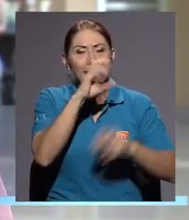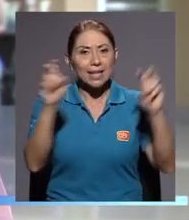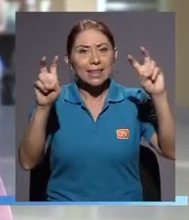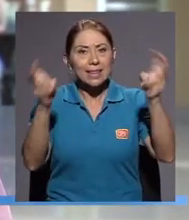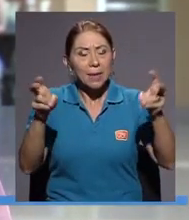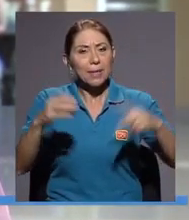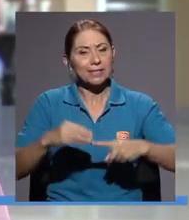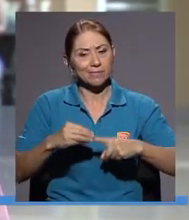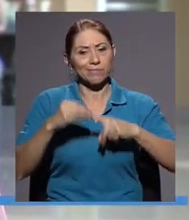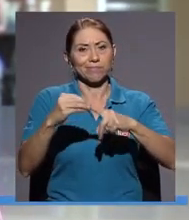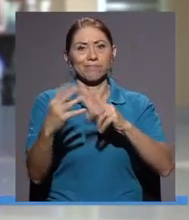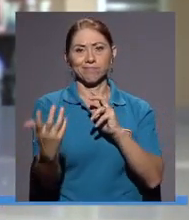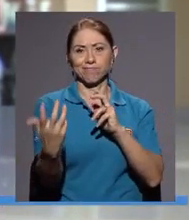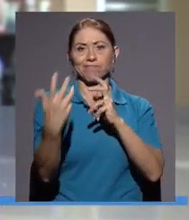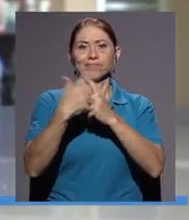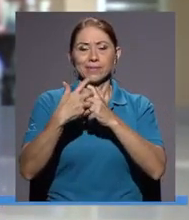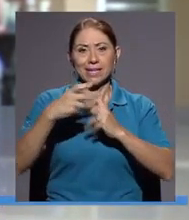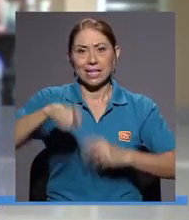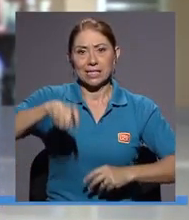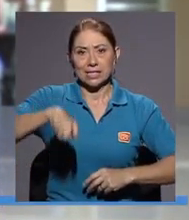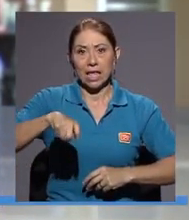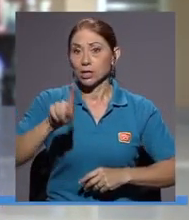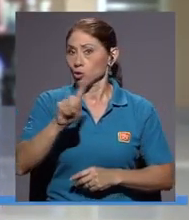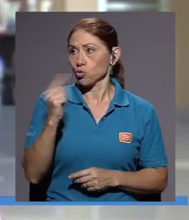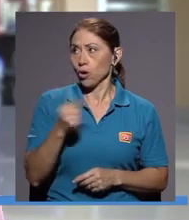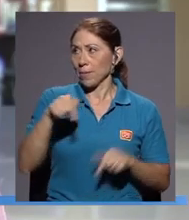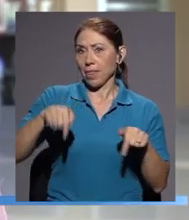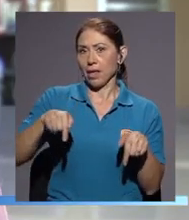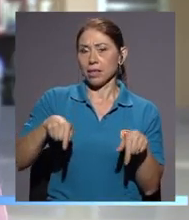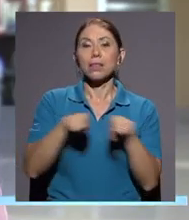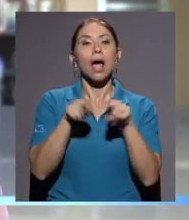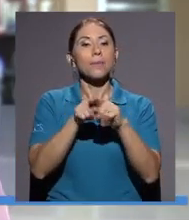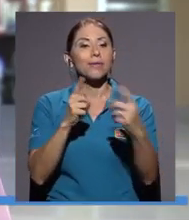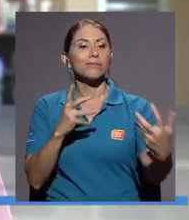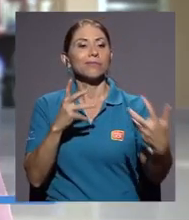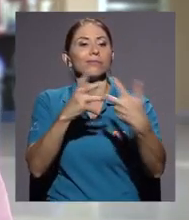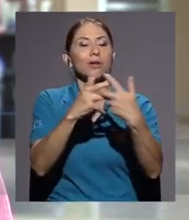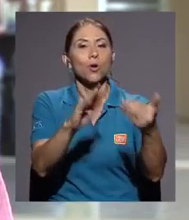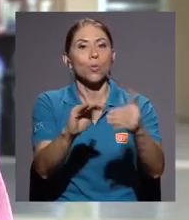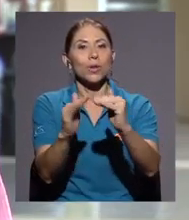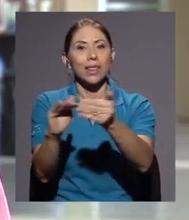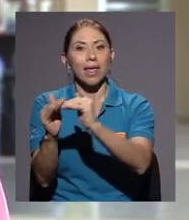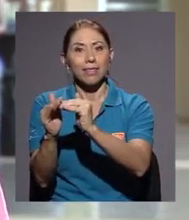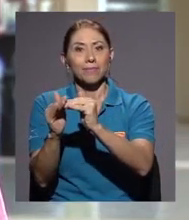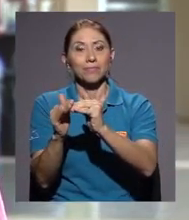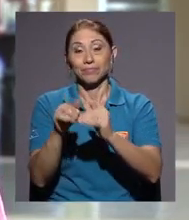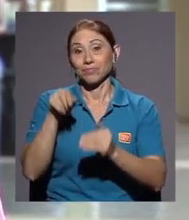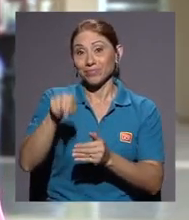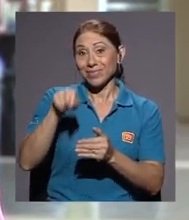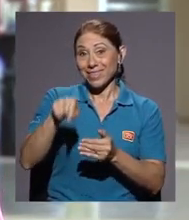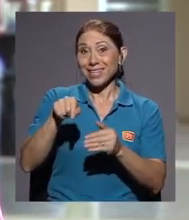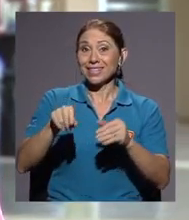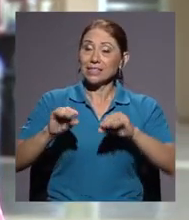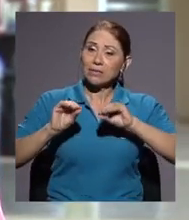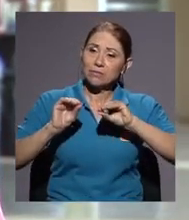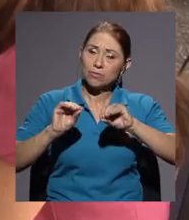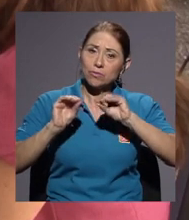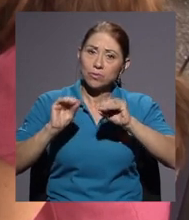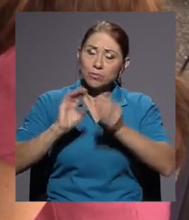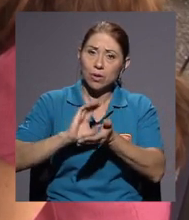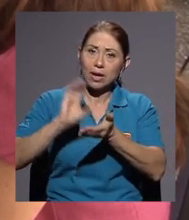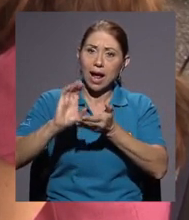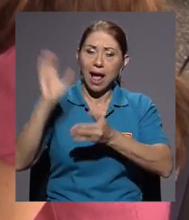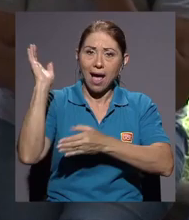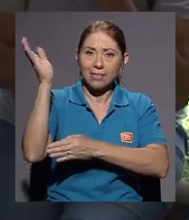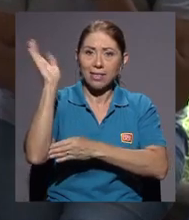pertinentes a las necesidades, no solo del recinto, sino de la comunidad, ¿verdad? La cátedra pretende también proyectarse en diferentes